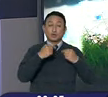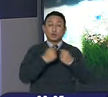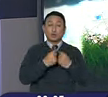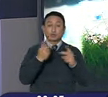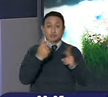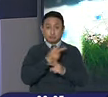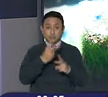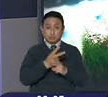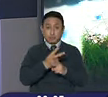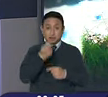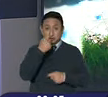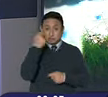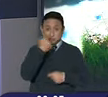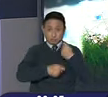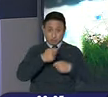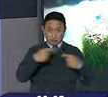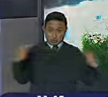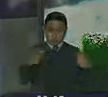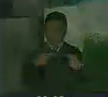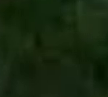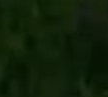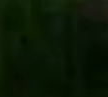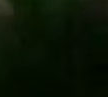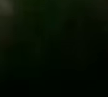el microtráfico.